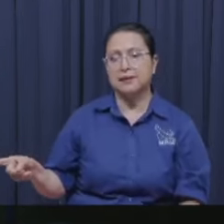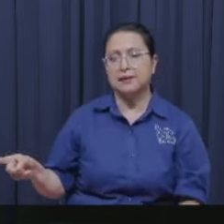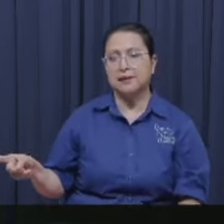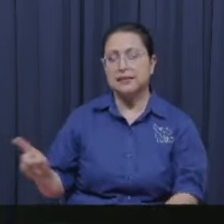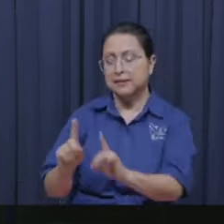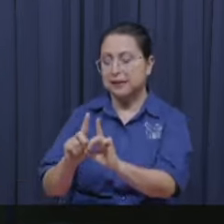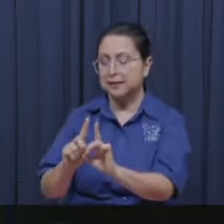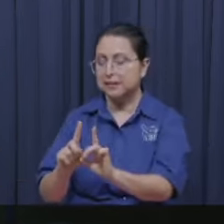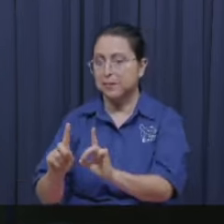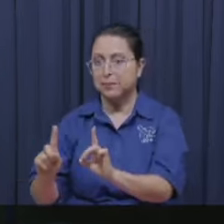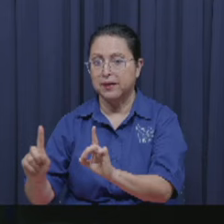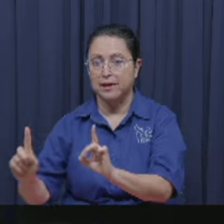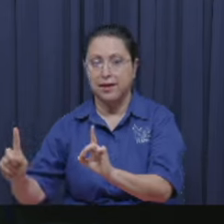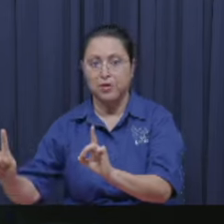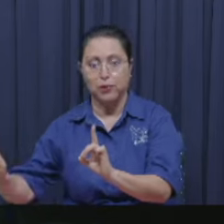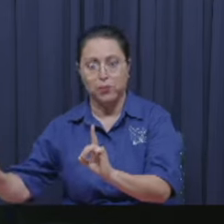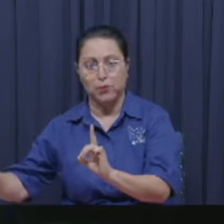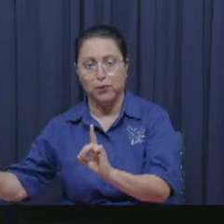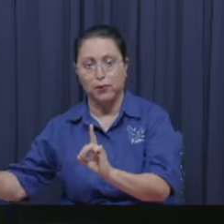de haberse alejado del Padre,